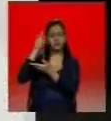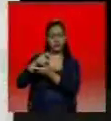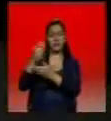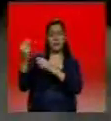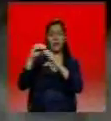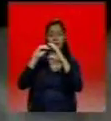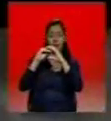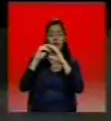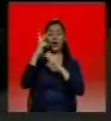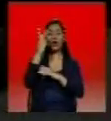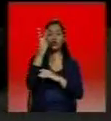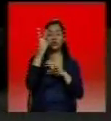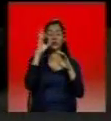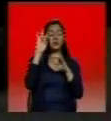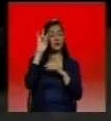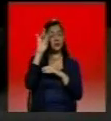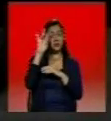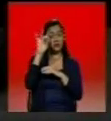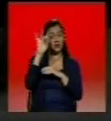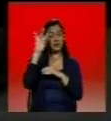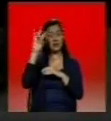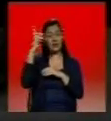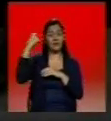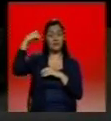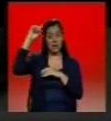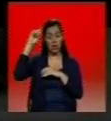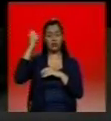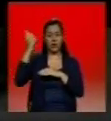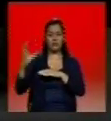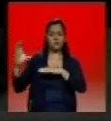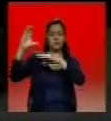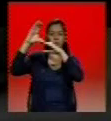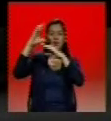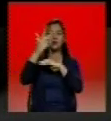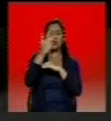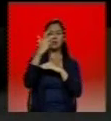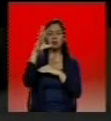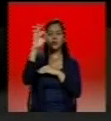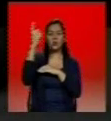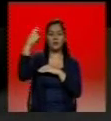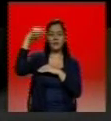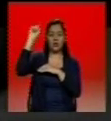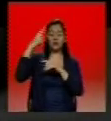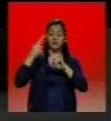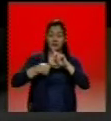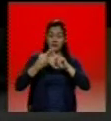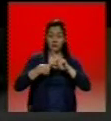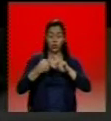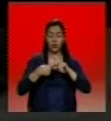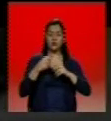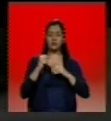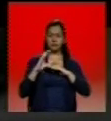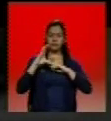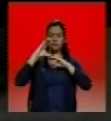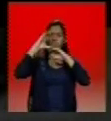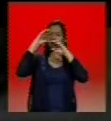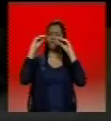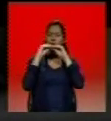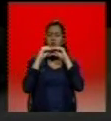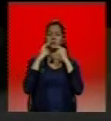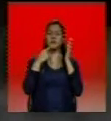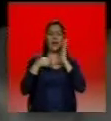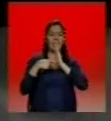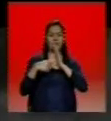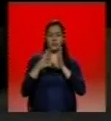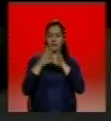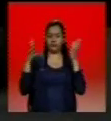ingresos pasaron de 87 millones de dólares a más de 350 millones, y las pensiones y salarios han crecido. Y da